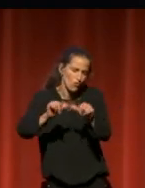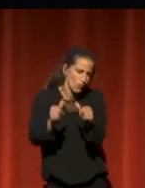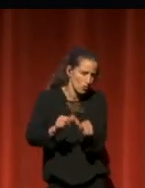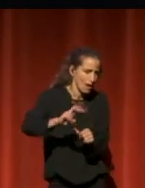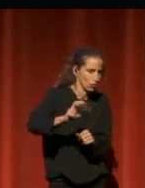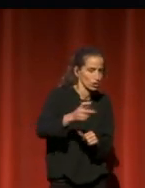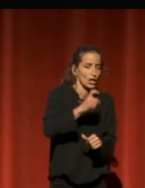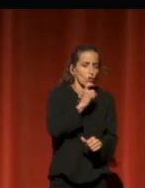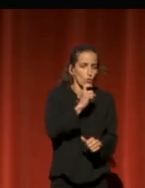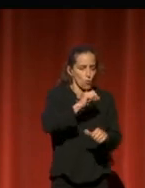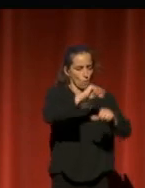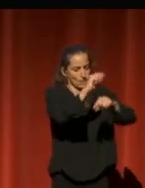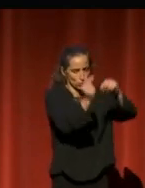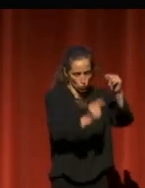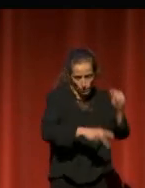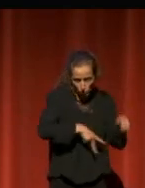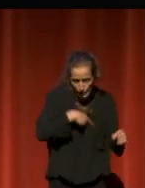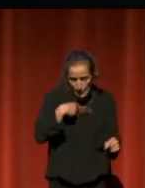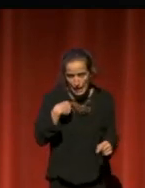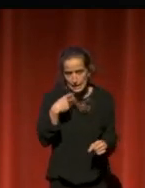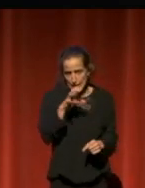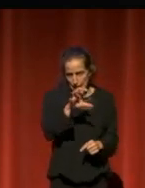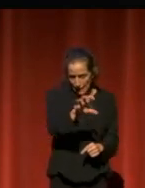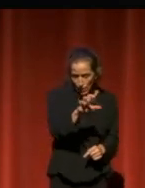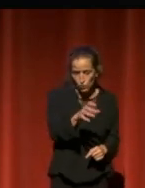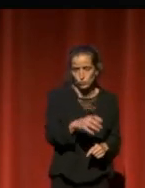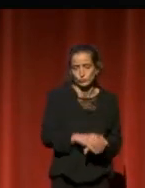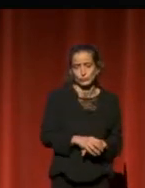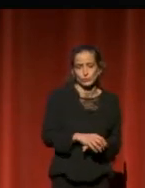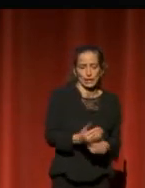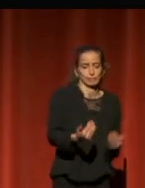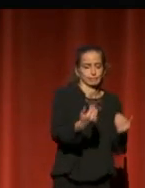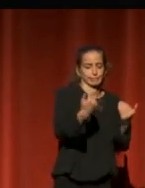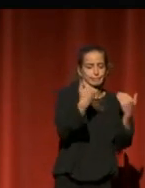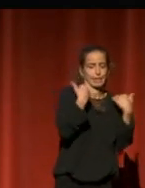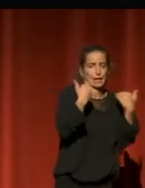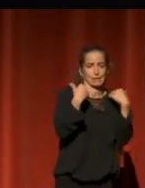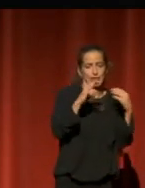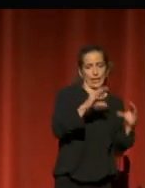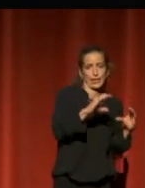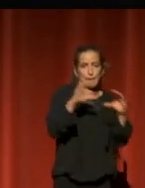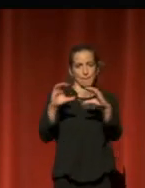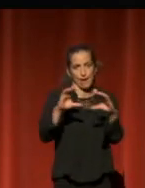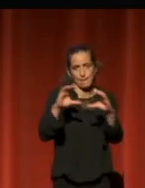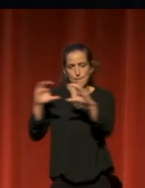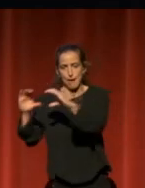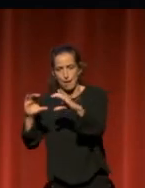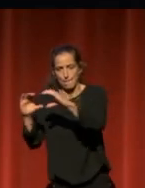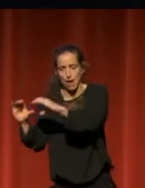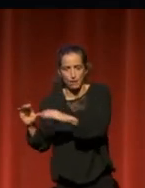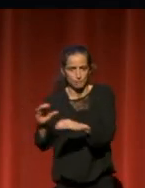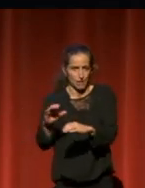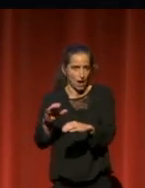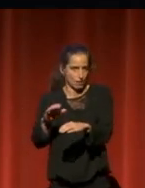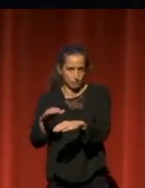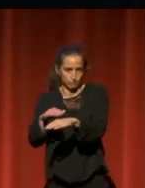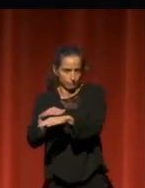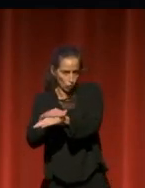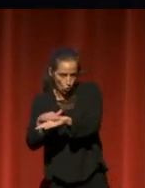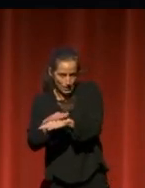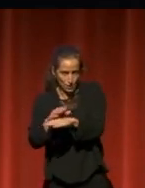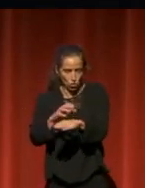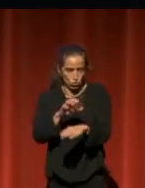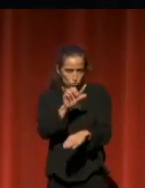con los presupuestos generales del Estado, o sea, las transferencias que se hacen a todas las administraciones, también a las administraciones locales, van en base a